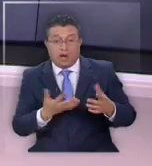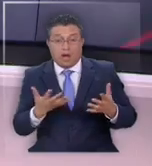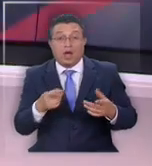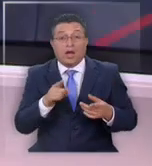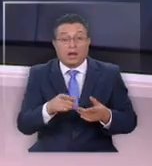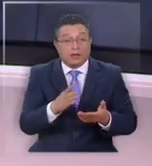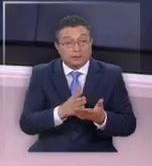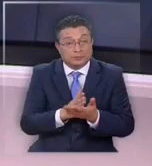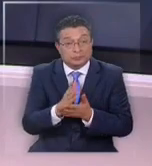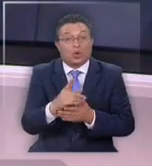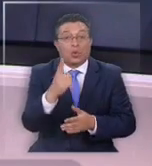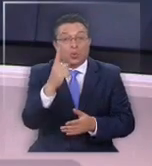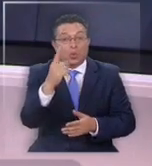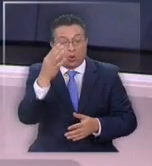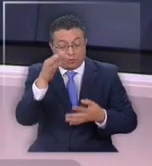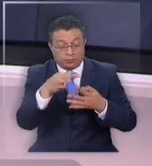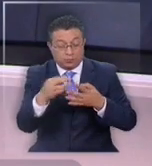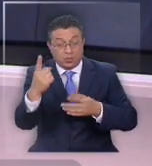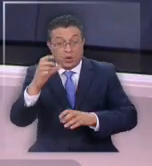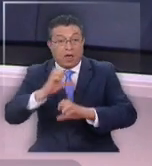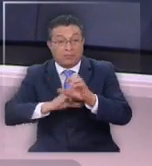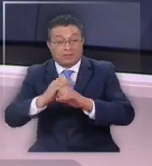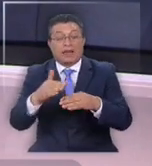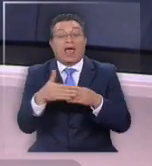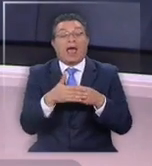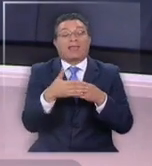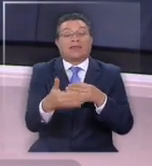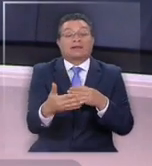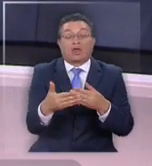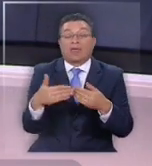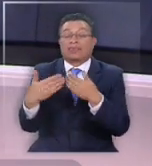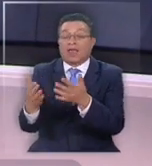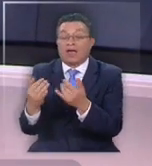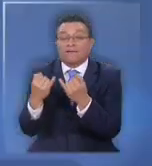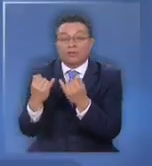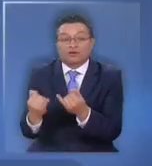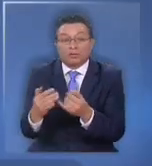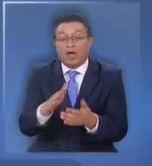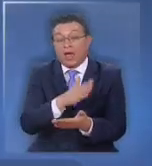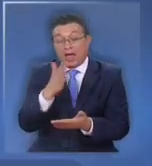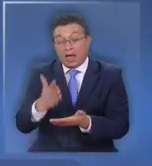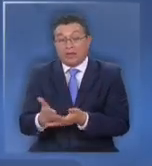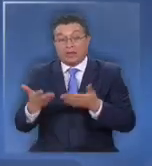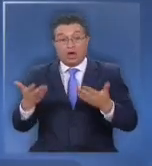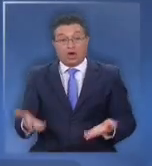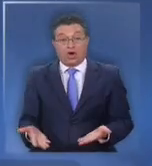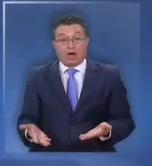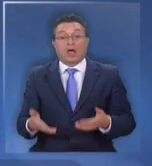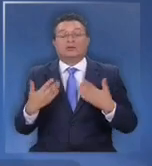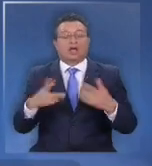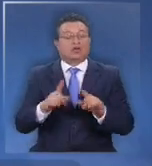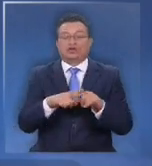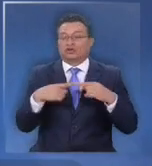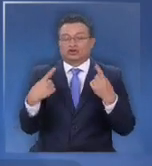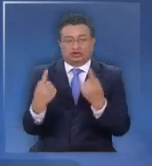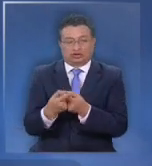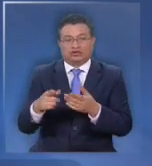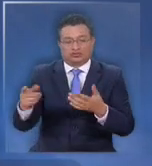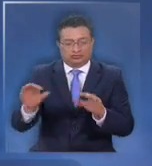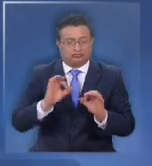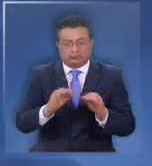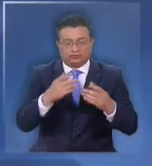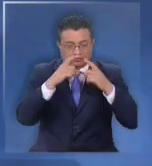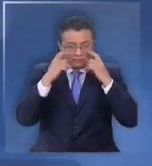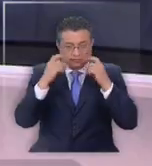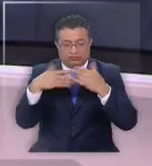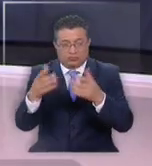su comida en un caso en particular una empresa que es atraso en proporciones en formación pero que hay el día de hoy está todas las empresas contratistas al día